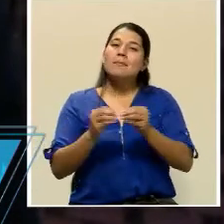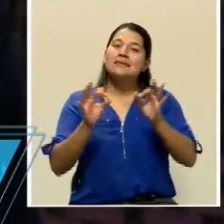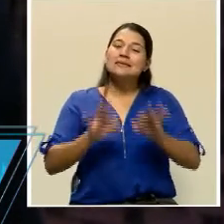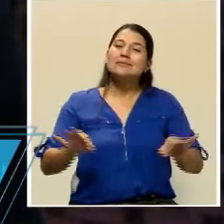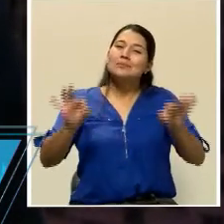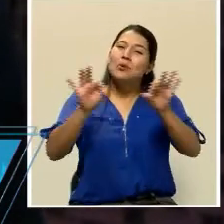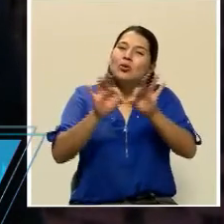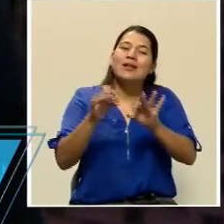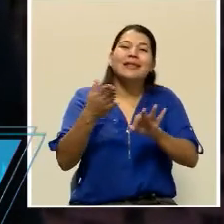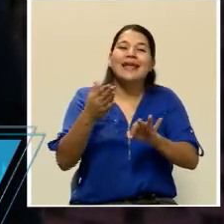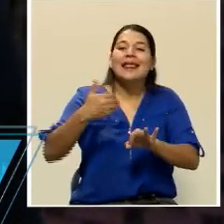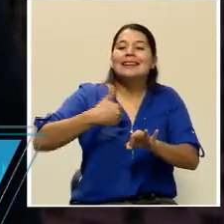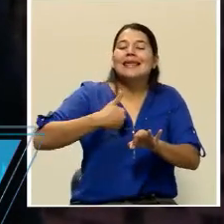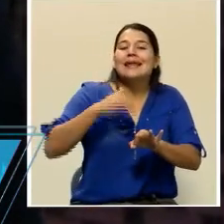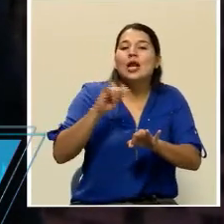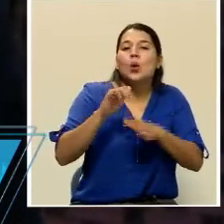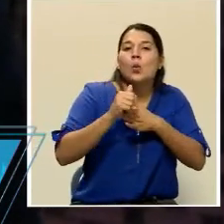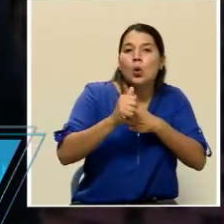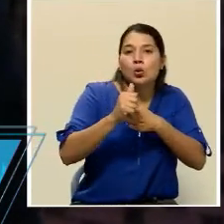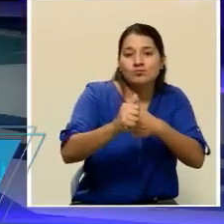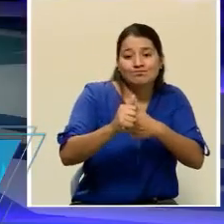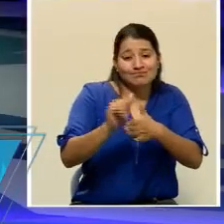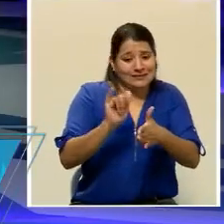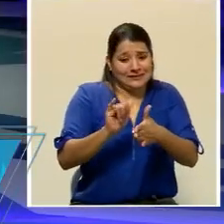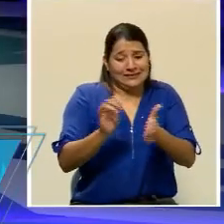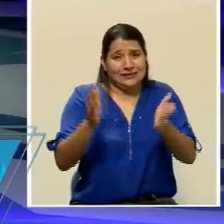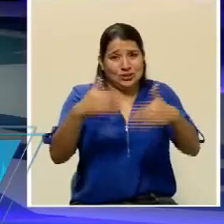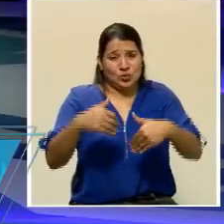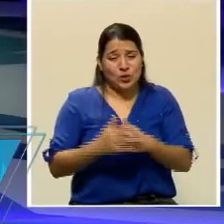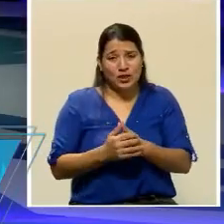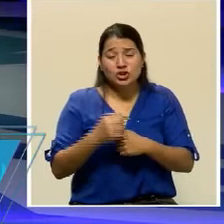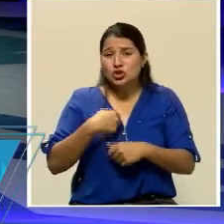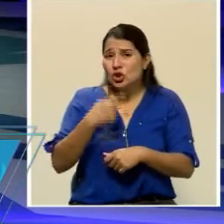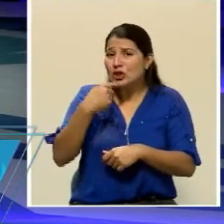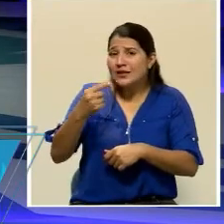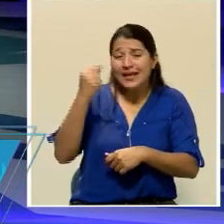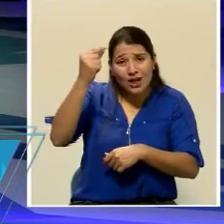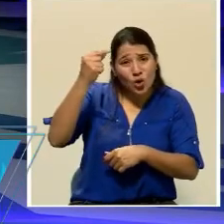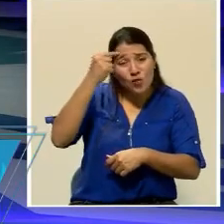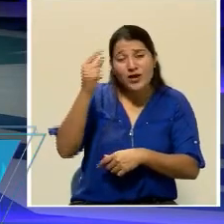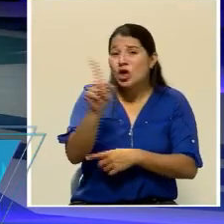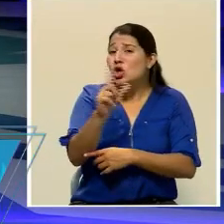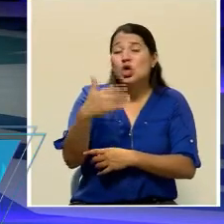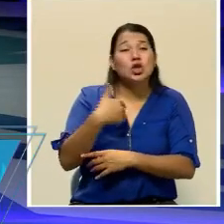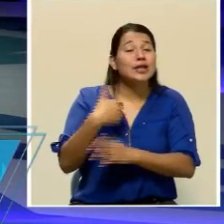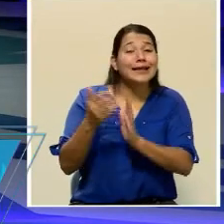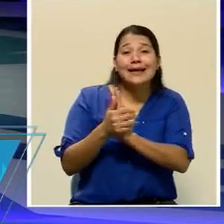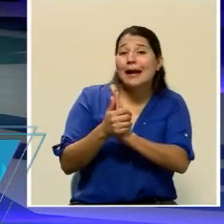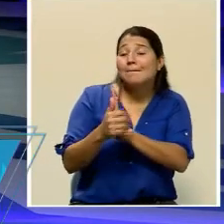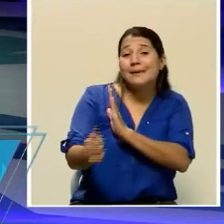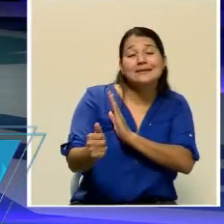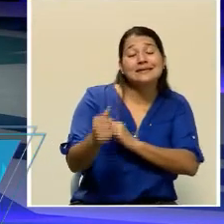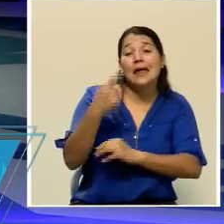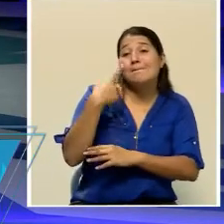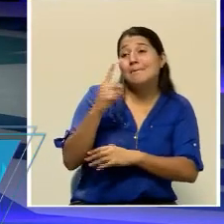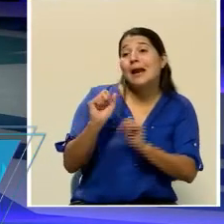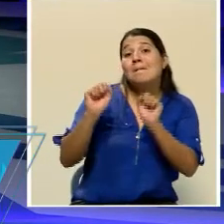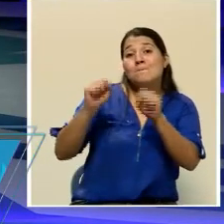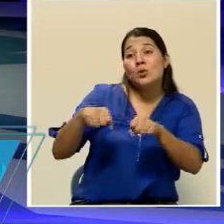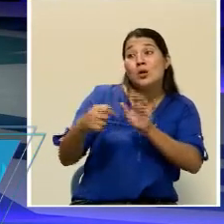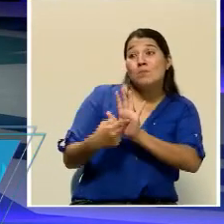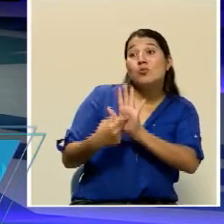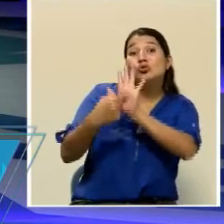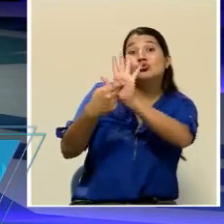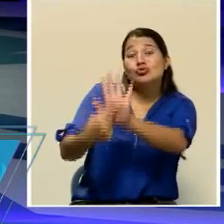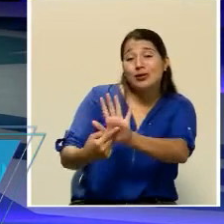faltando. Yo le decía que el gobierno no ha tenido la capacidad para dibujar adecuadamente, o más bien para mostrarle